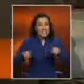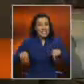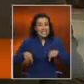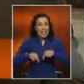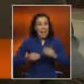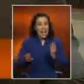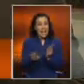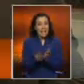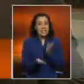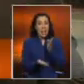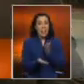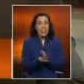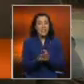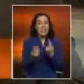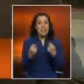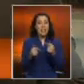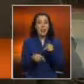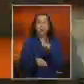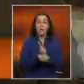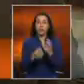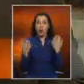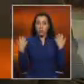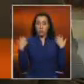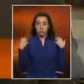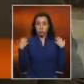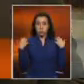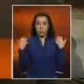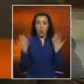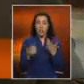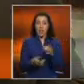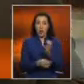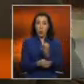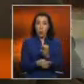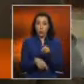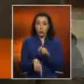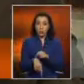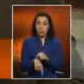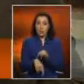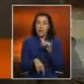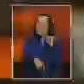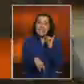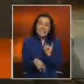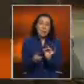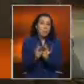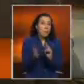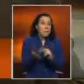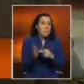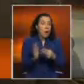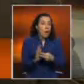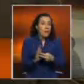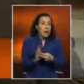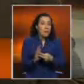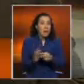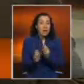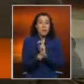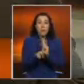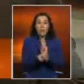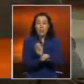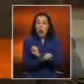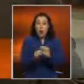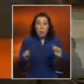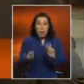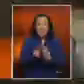clase, debe ser tratado por la profesora que está atendiendo el curso en ese momento. Si el problema supera a la profesora, se